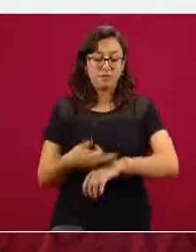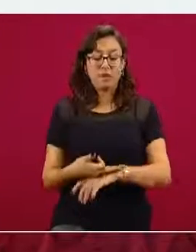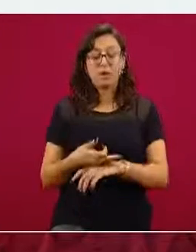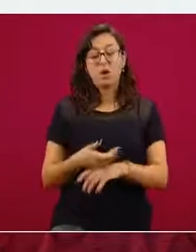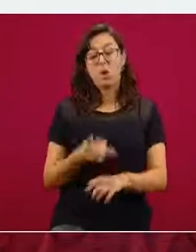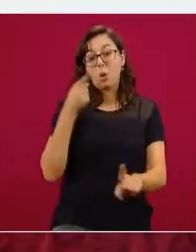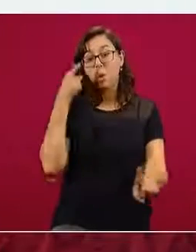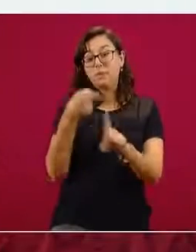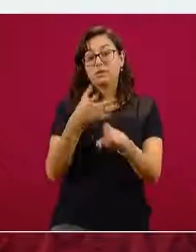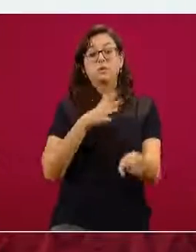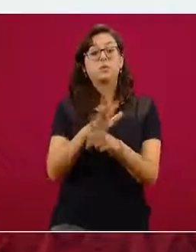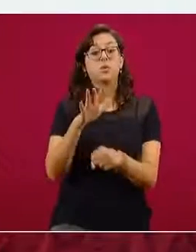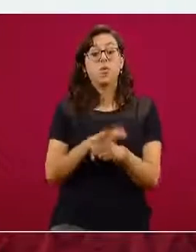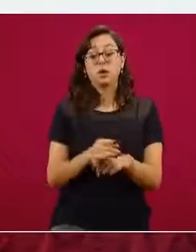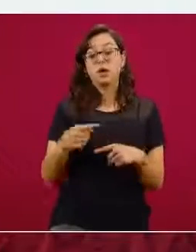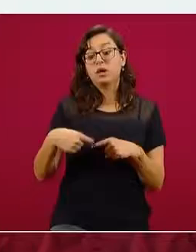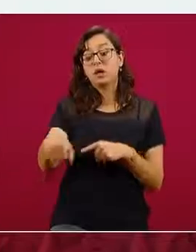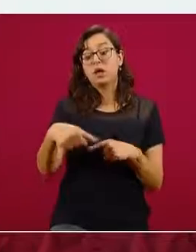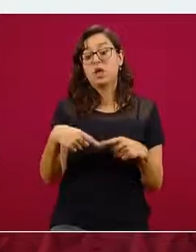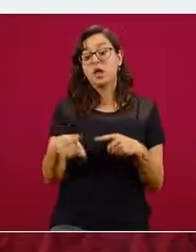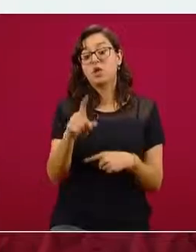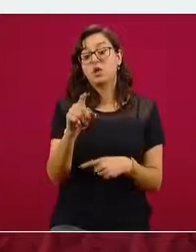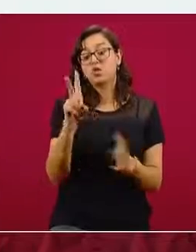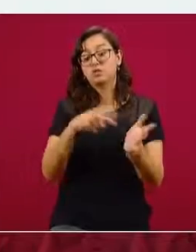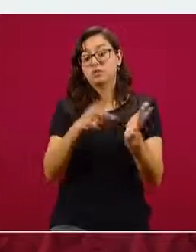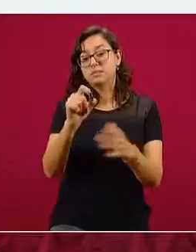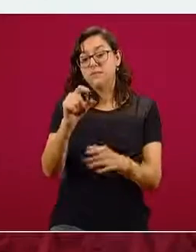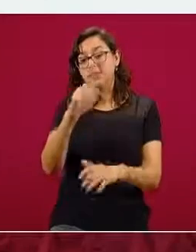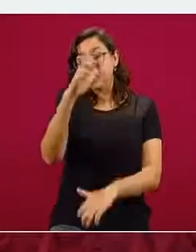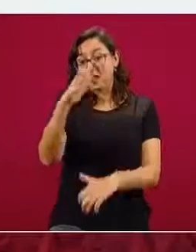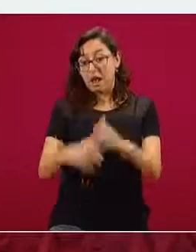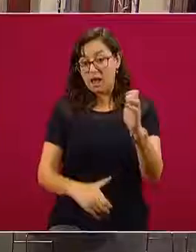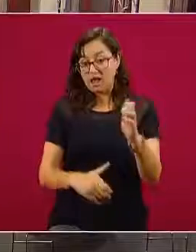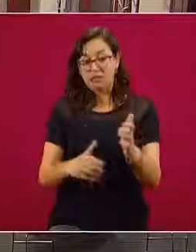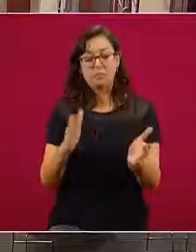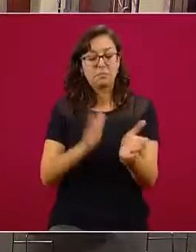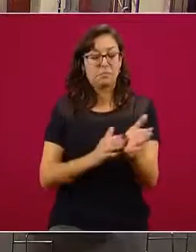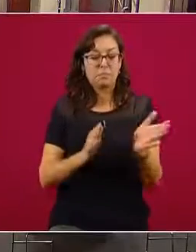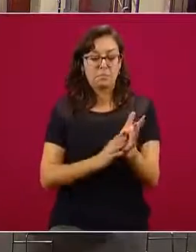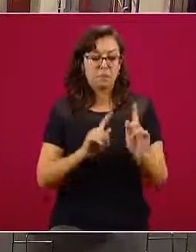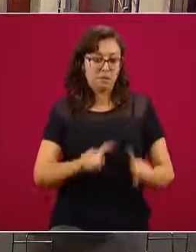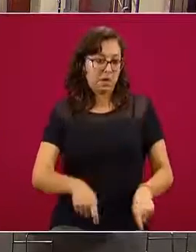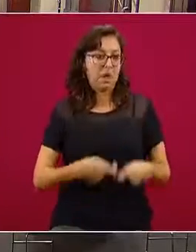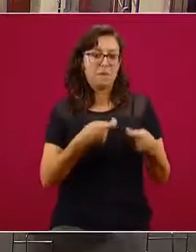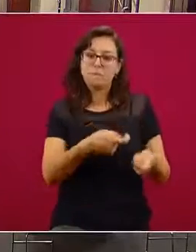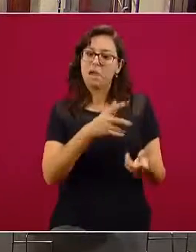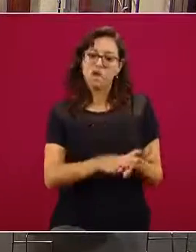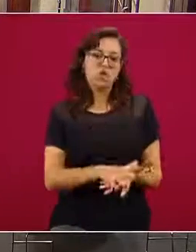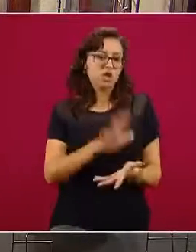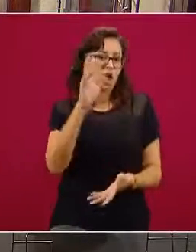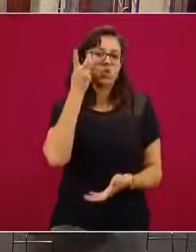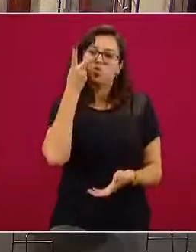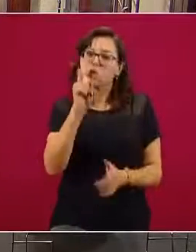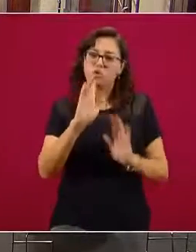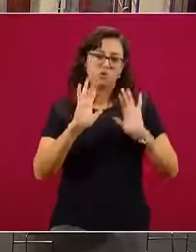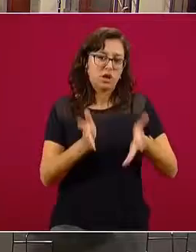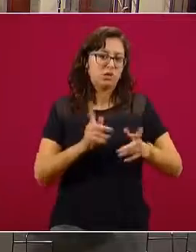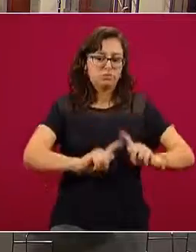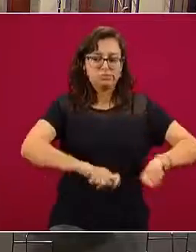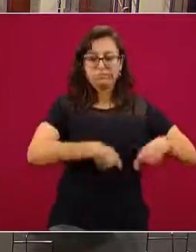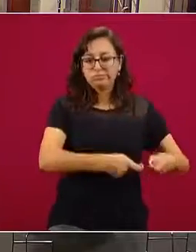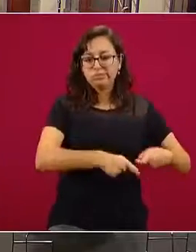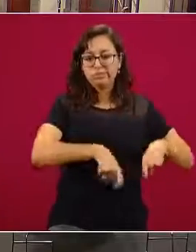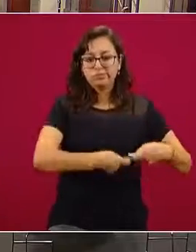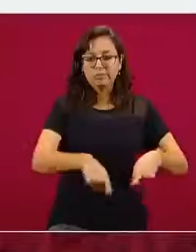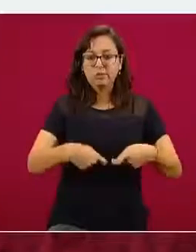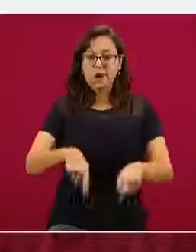estemos ya entregando las escrituras a todas las familias o a la inmensa mayoría, y que además ya estén